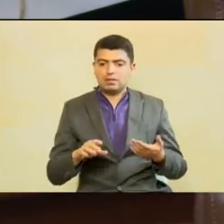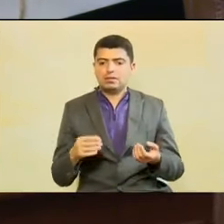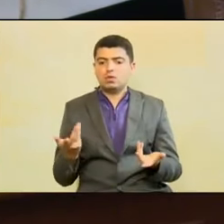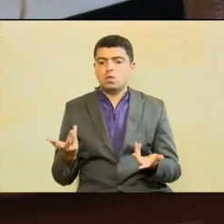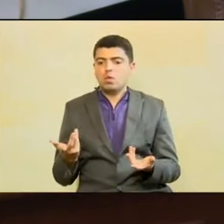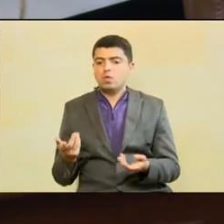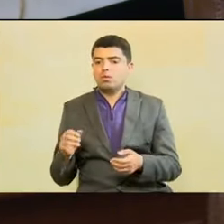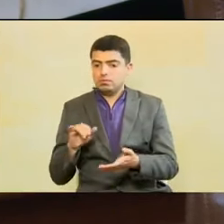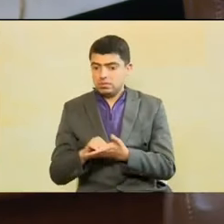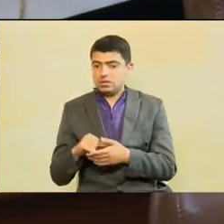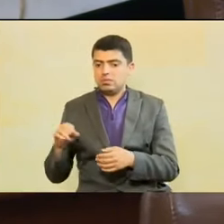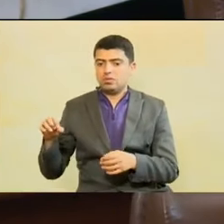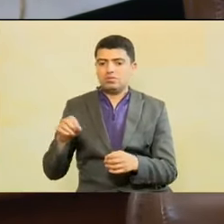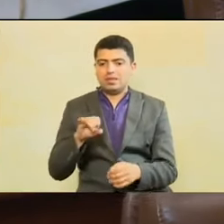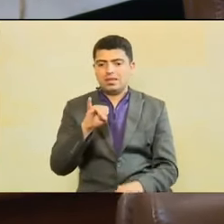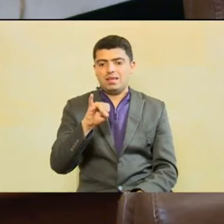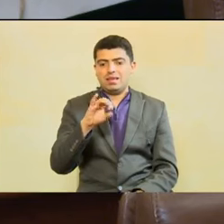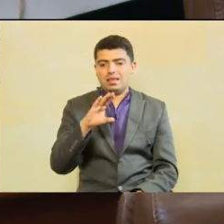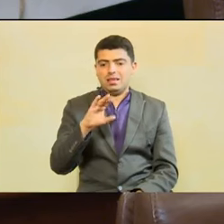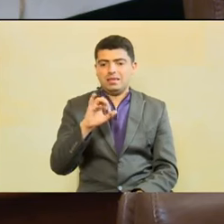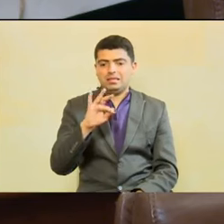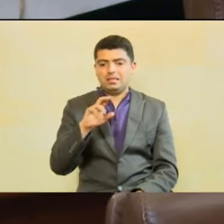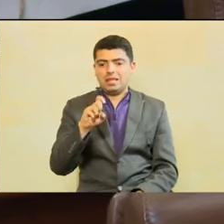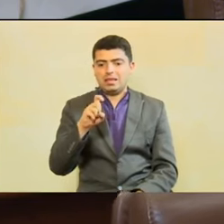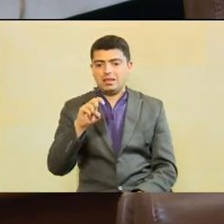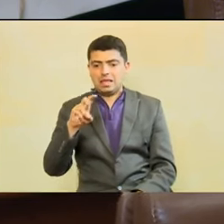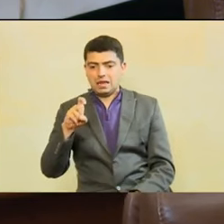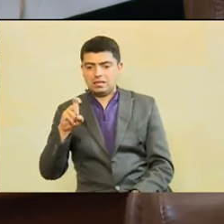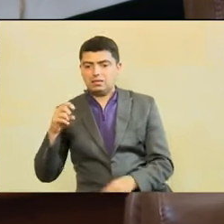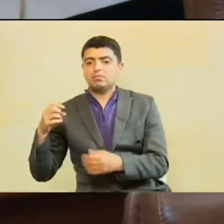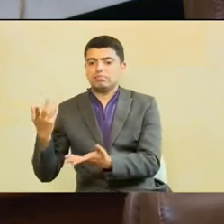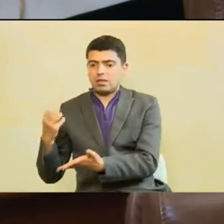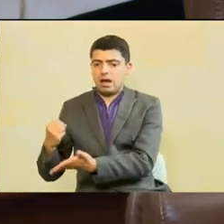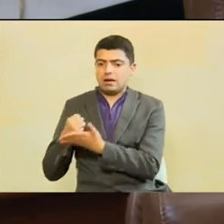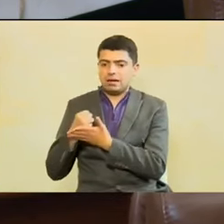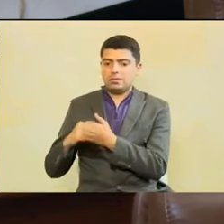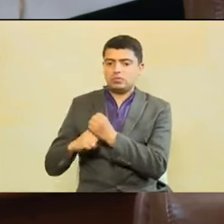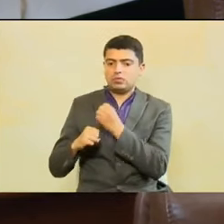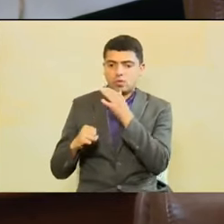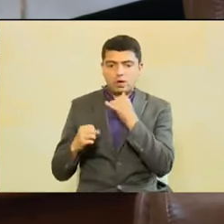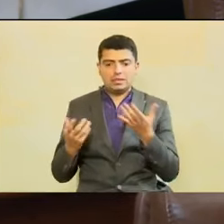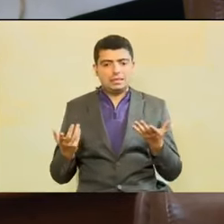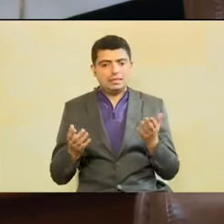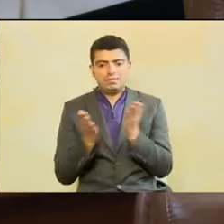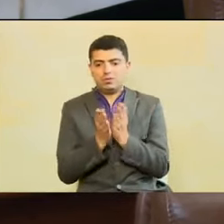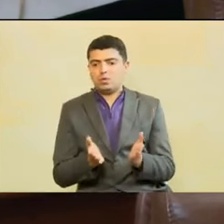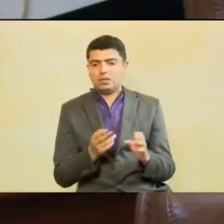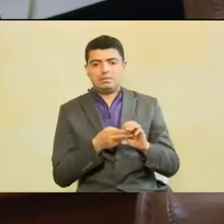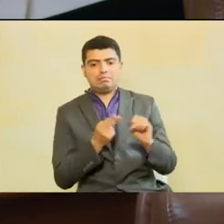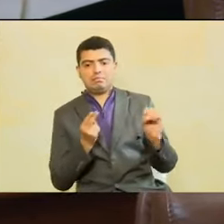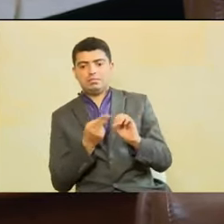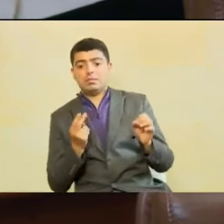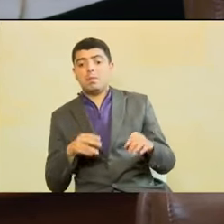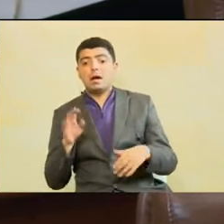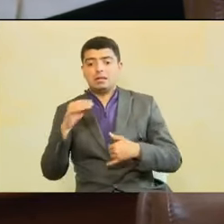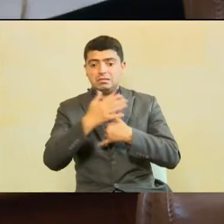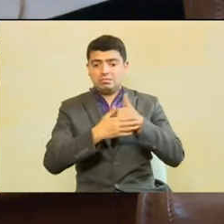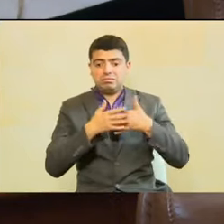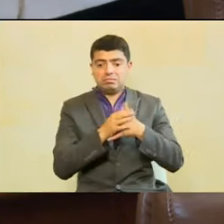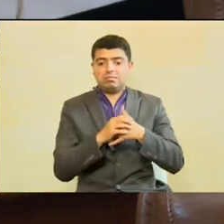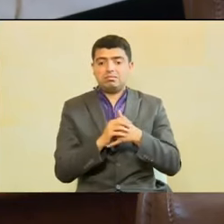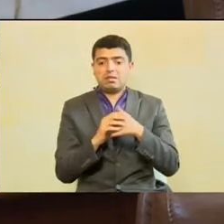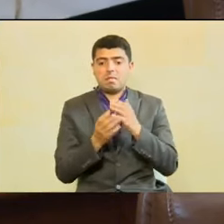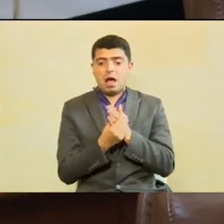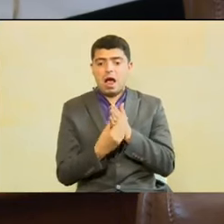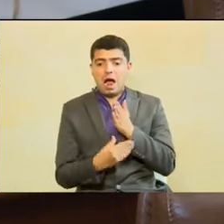del icetex preocupante sobre todo de las regiones más pobres de Colombia de la